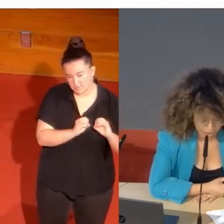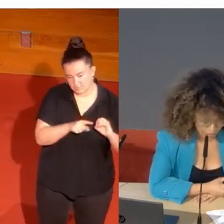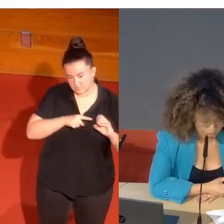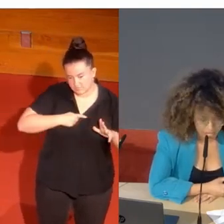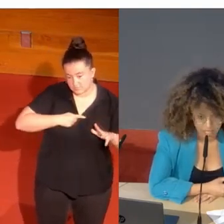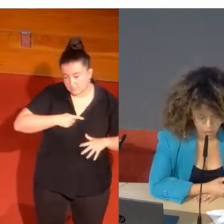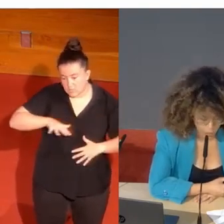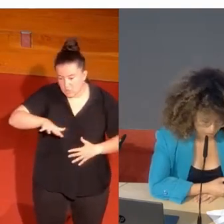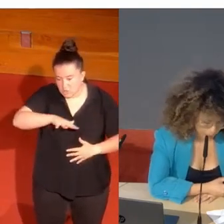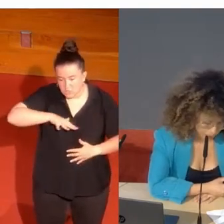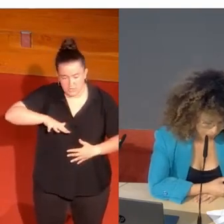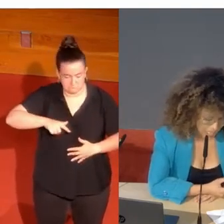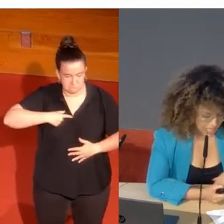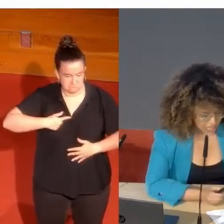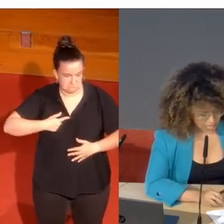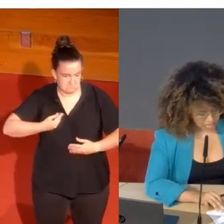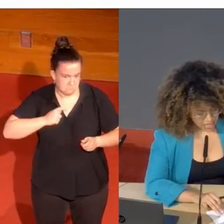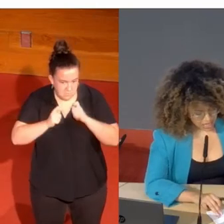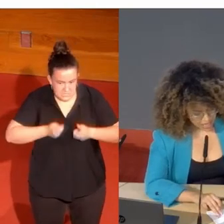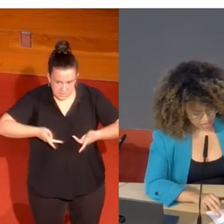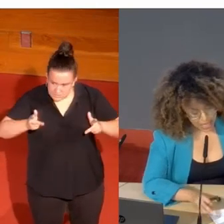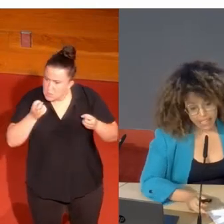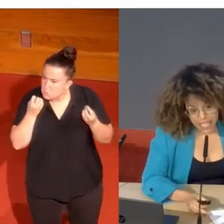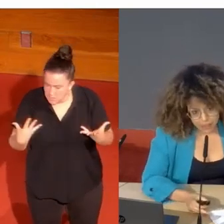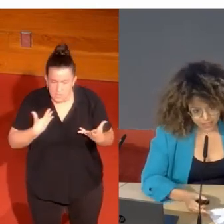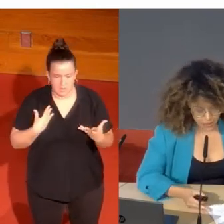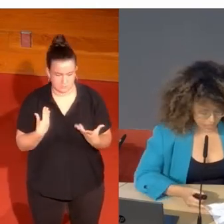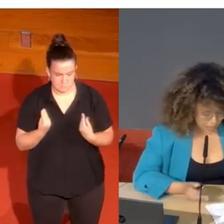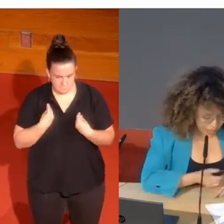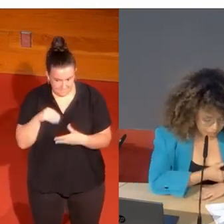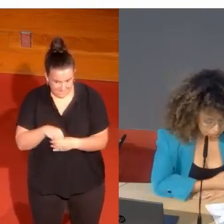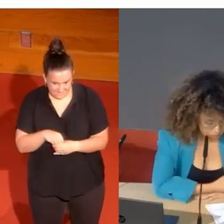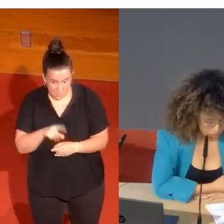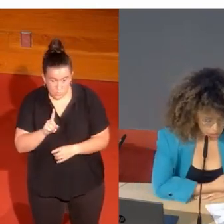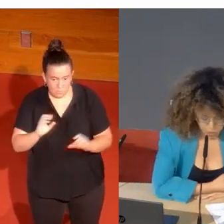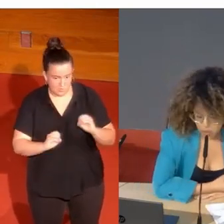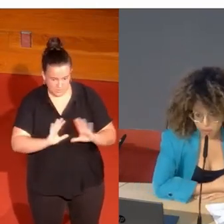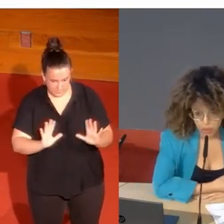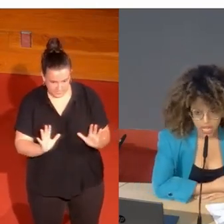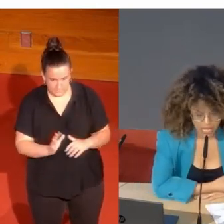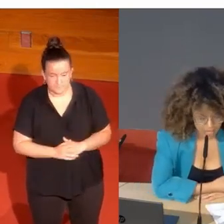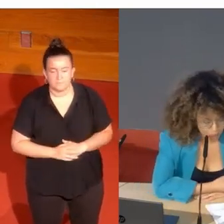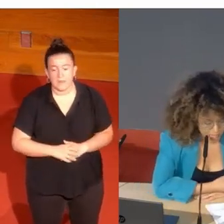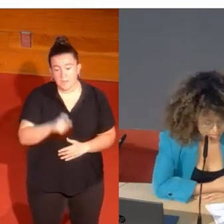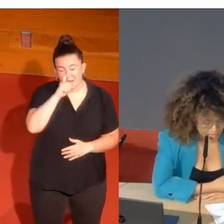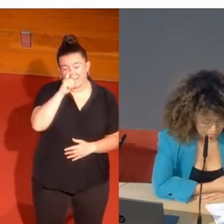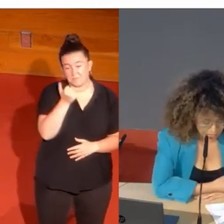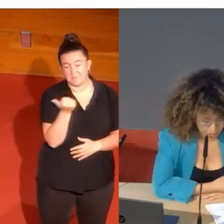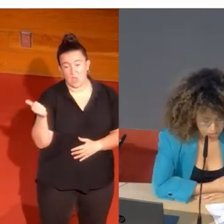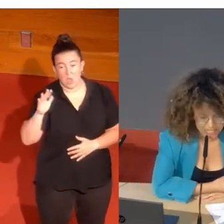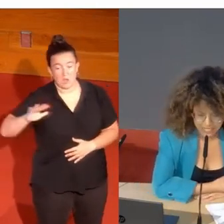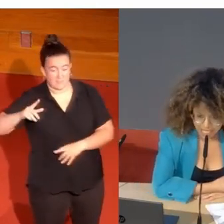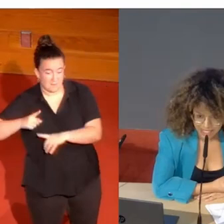de libertad de prensa Es buena el magreb y Oriente medio donde nosotros nos vamos a a enfocar